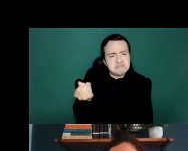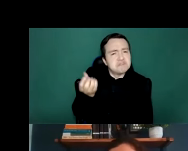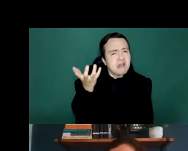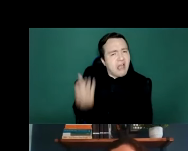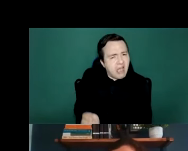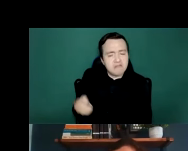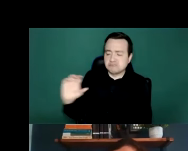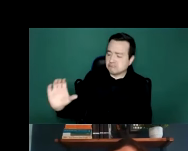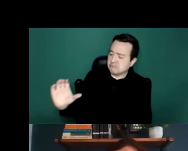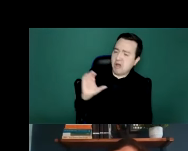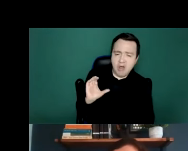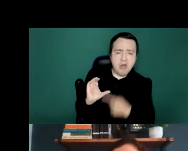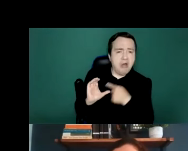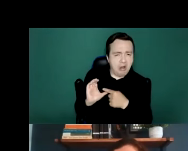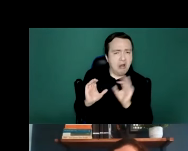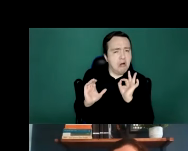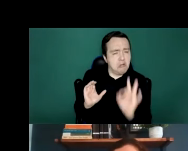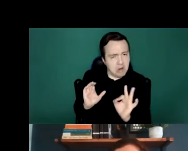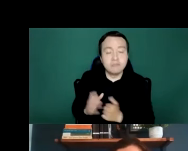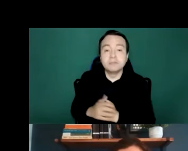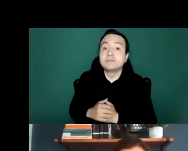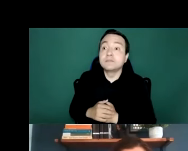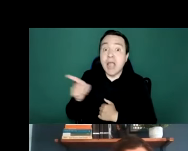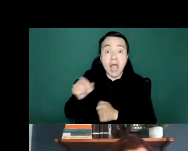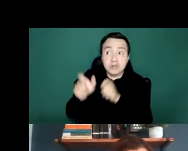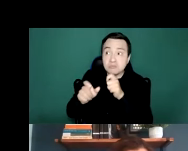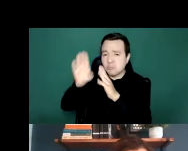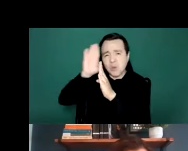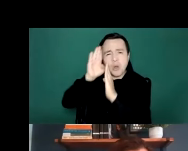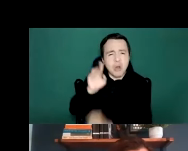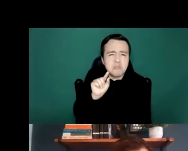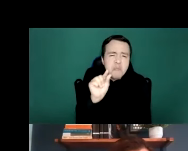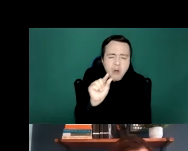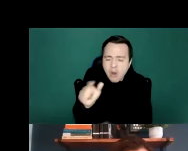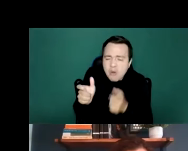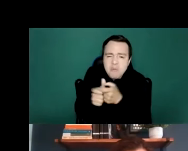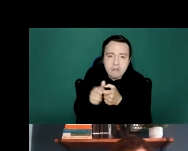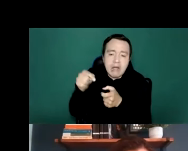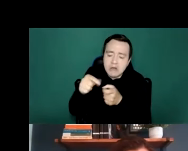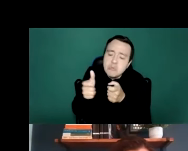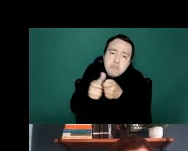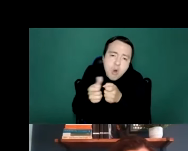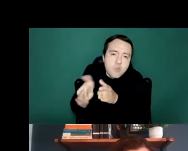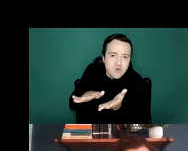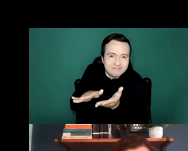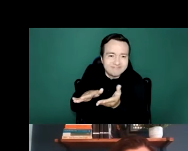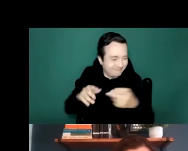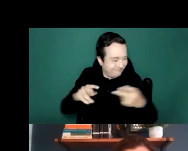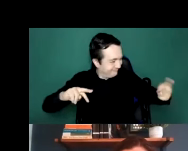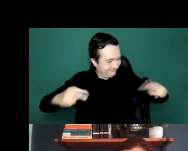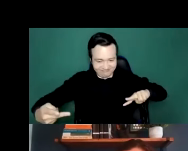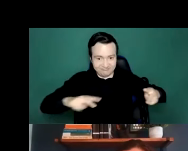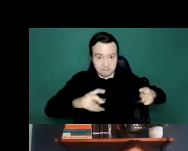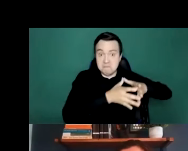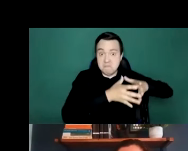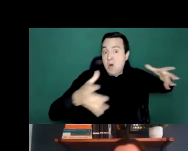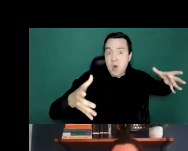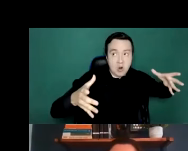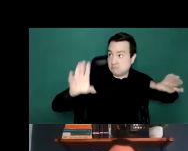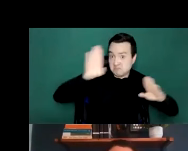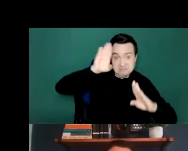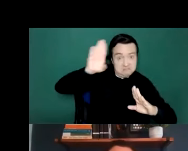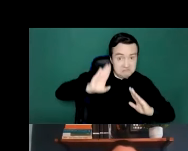busca atención es más bajo y también así es la tasa de mortalidad evitable. Eso nos indica varias cosas. Por supuesto,